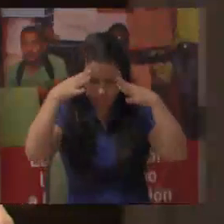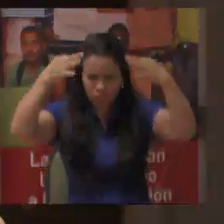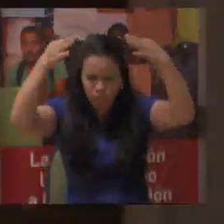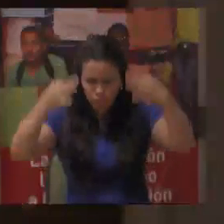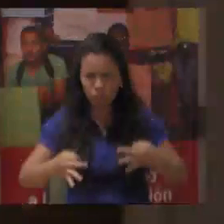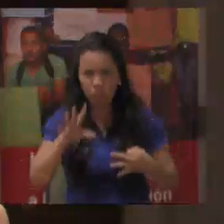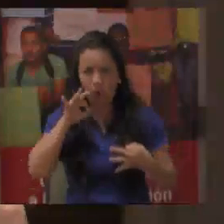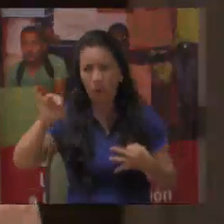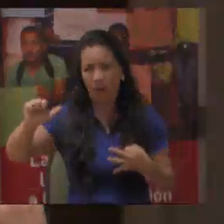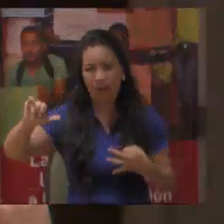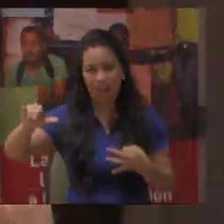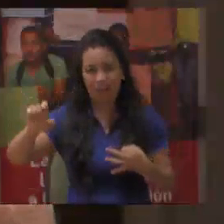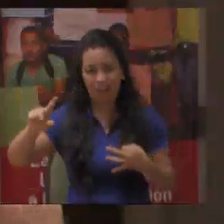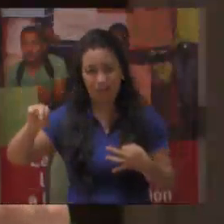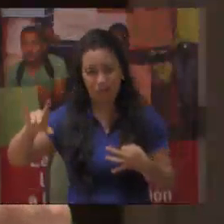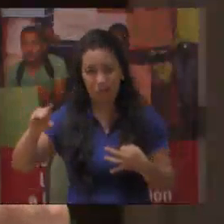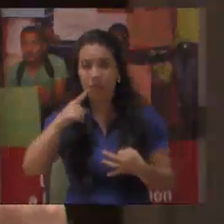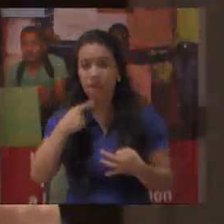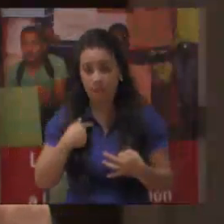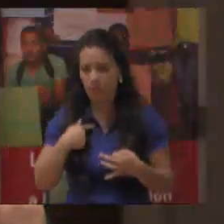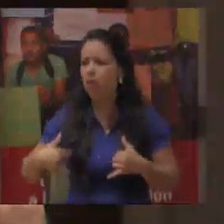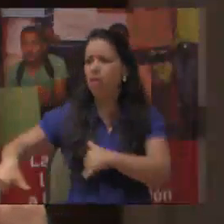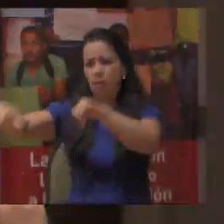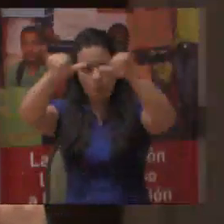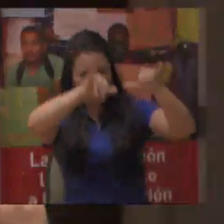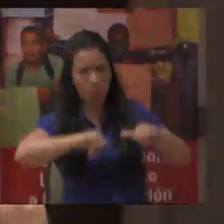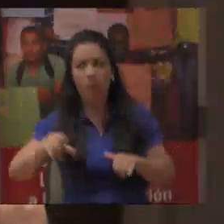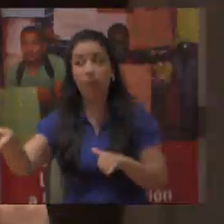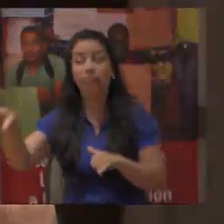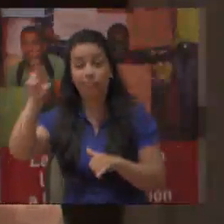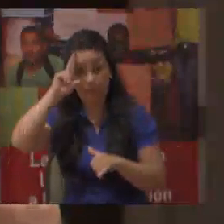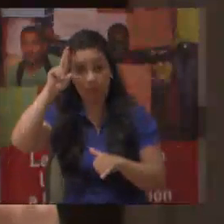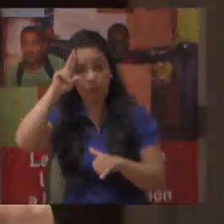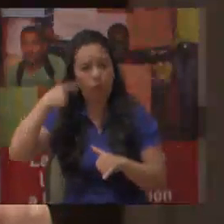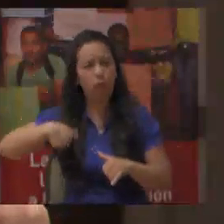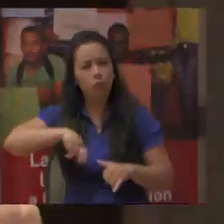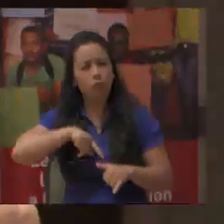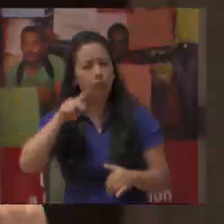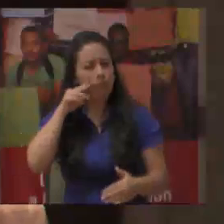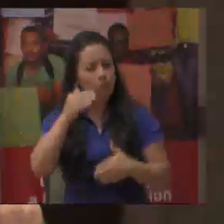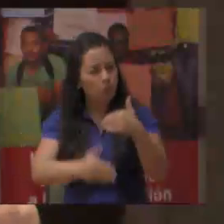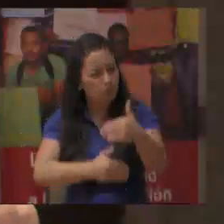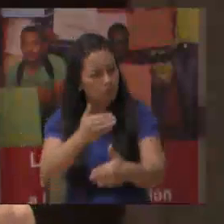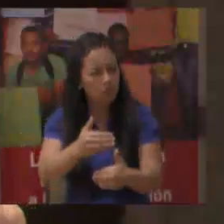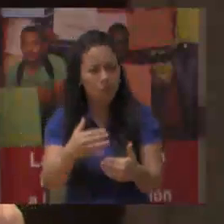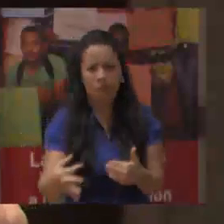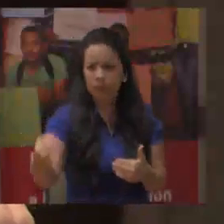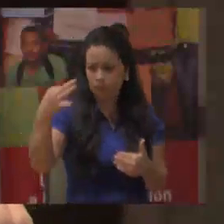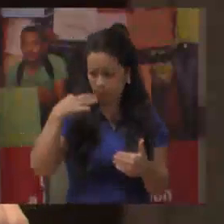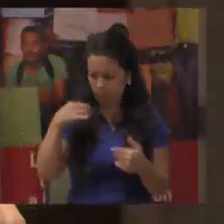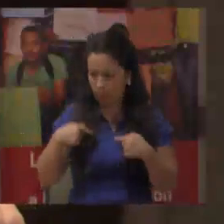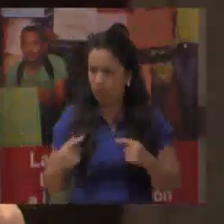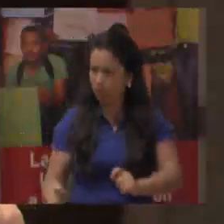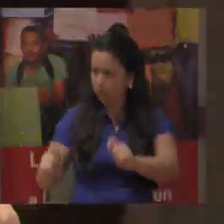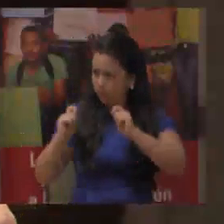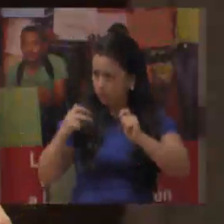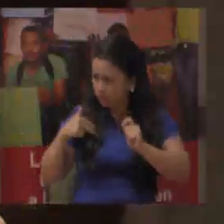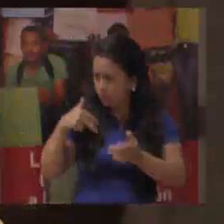dice Alejandro, que somos todos iguales, que esto es un proceso de donde hemos mirado, donde la gente nos puso en un momento de la